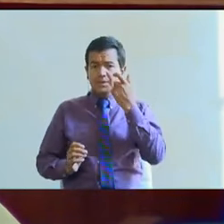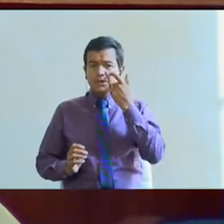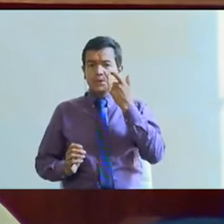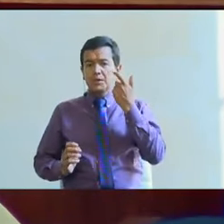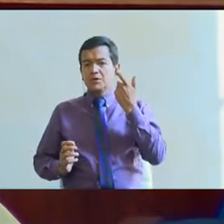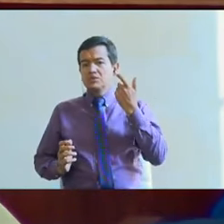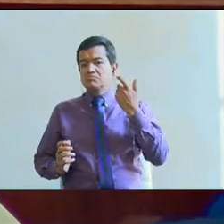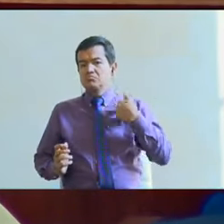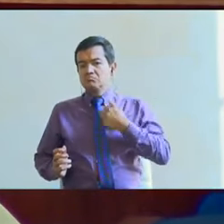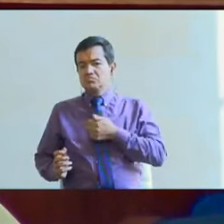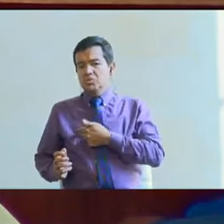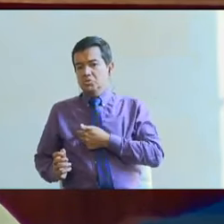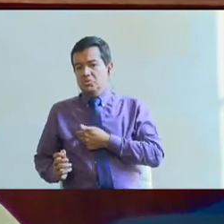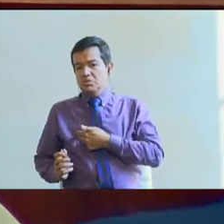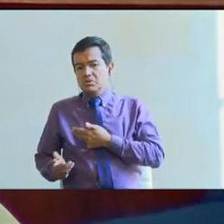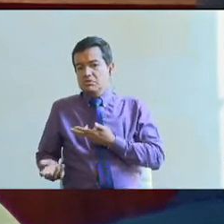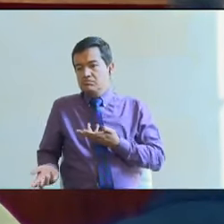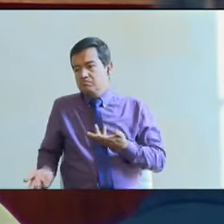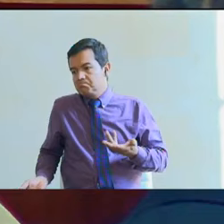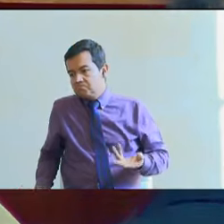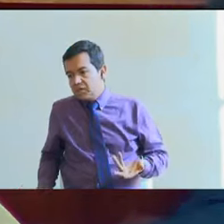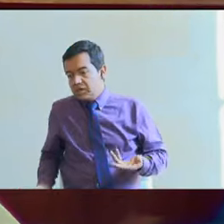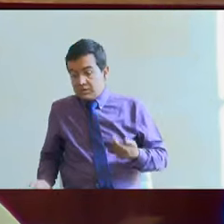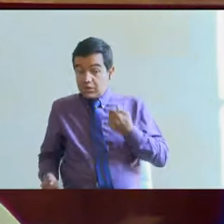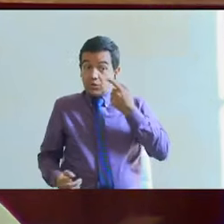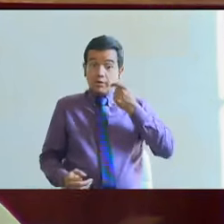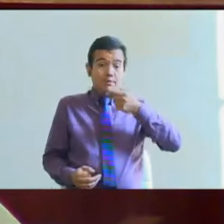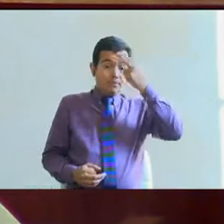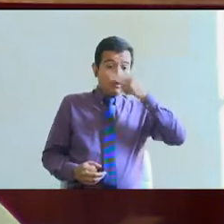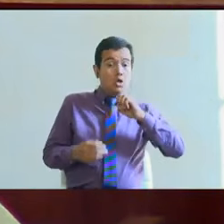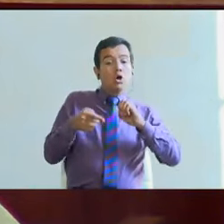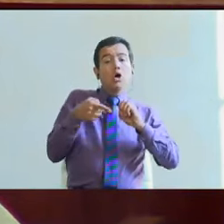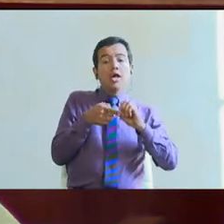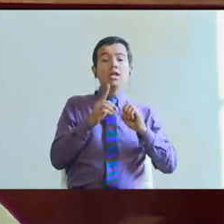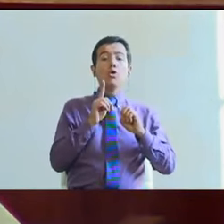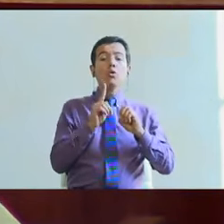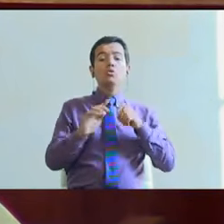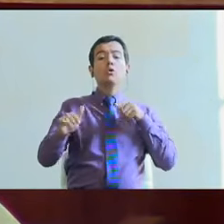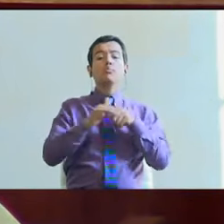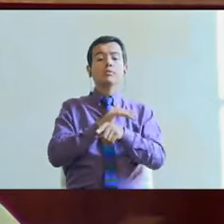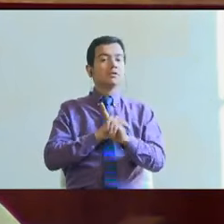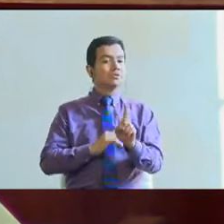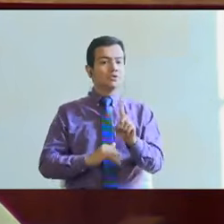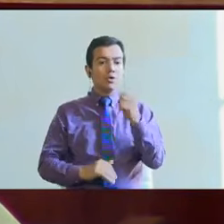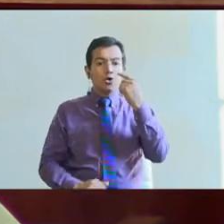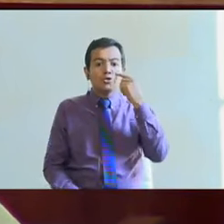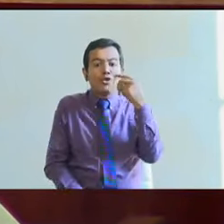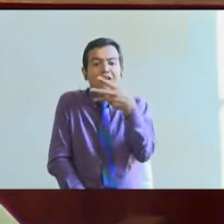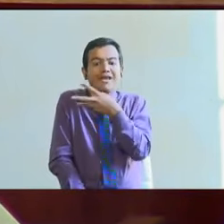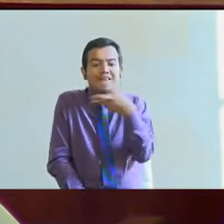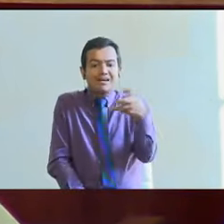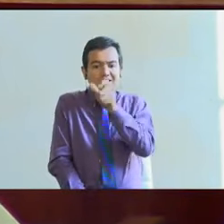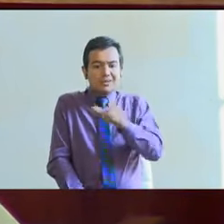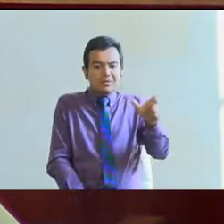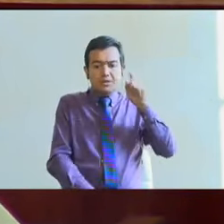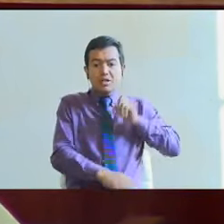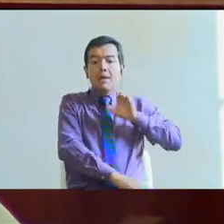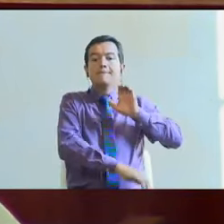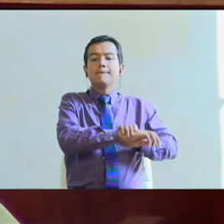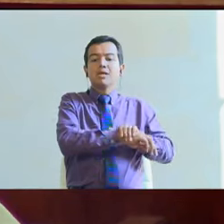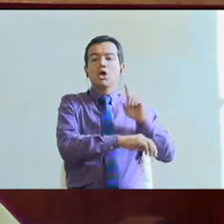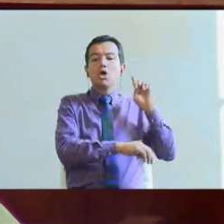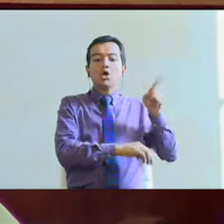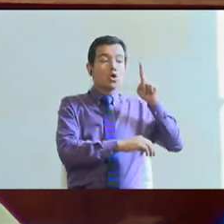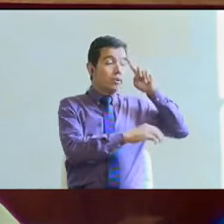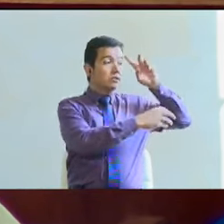eh a mi hijo recluido o exilado tenemos más de 300 presos políticos tenemos